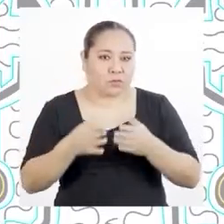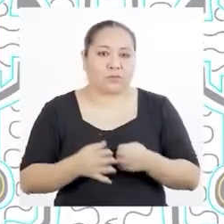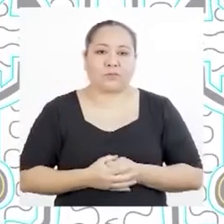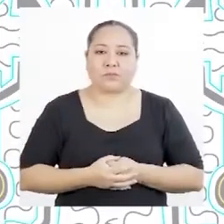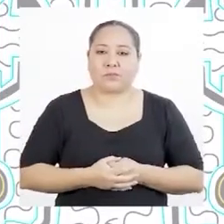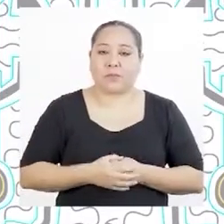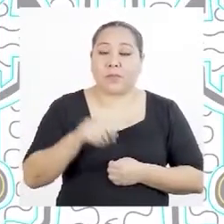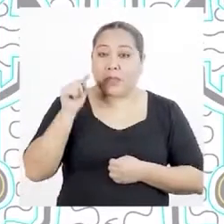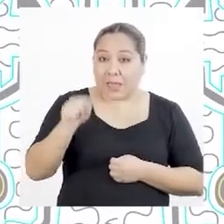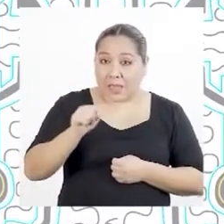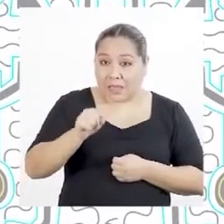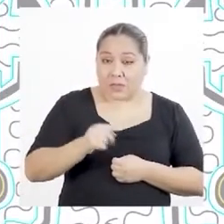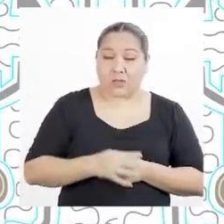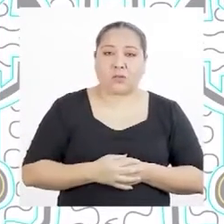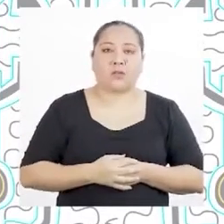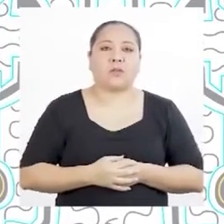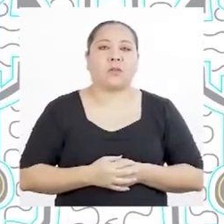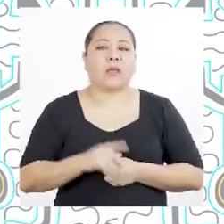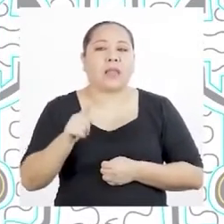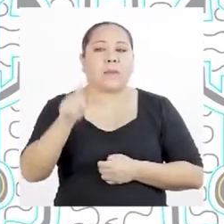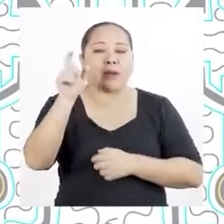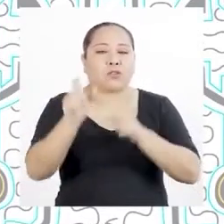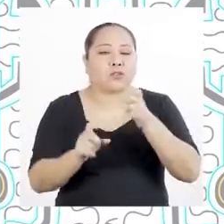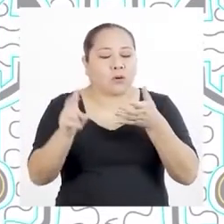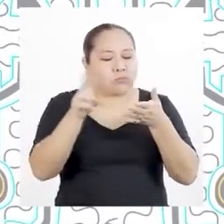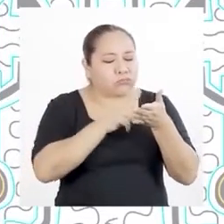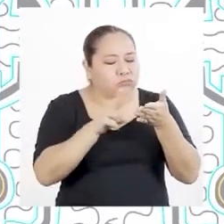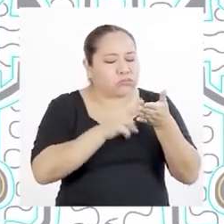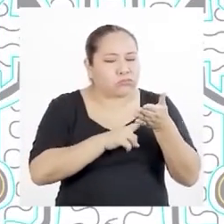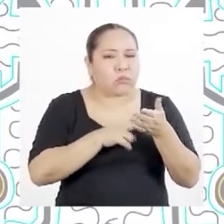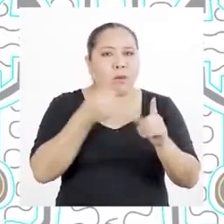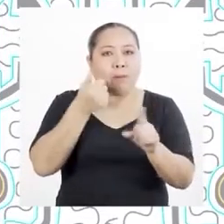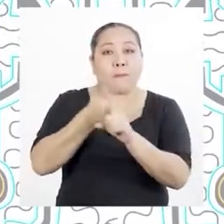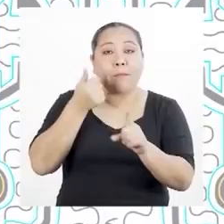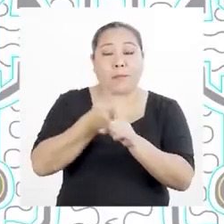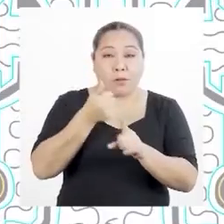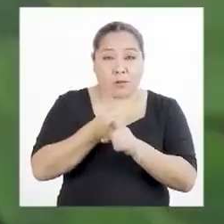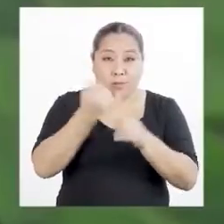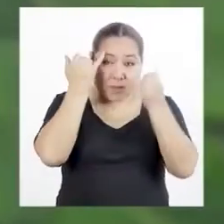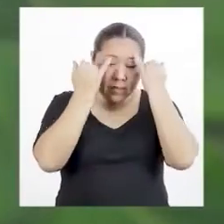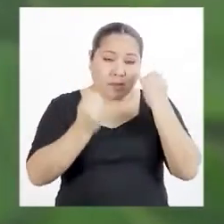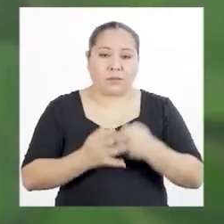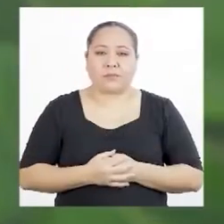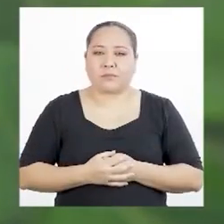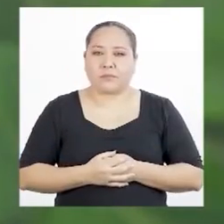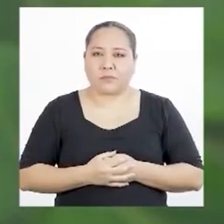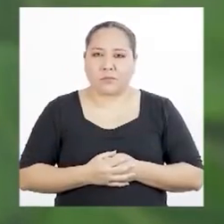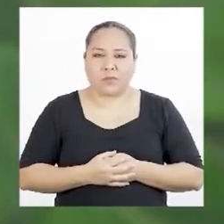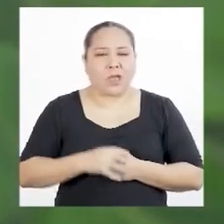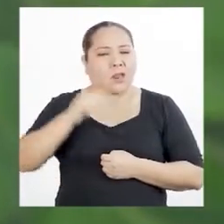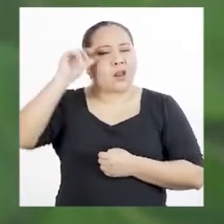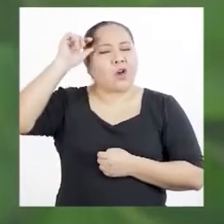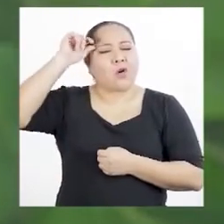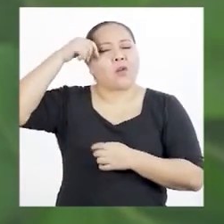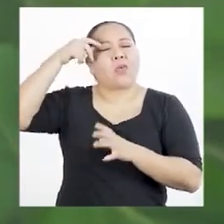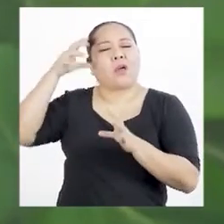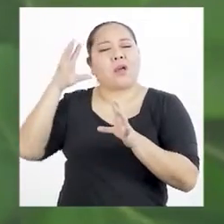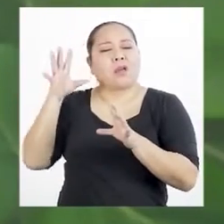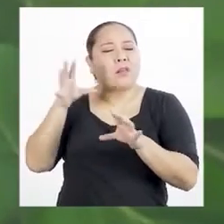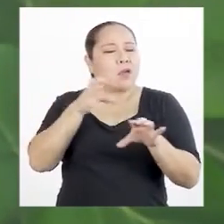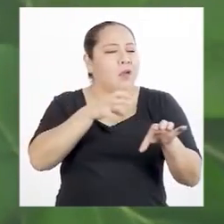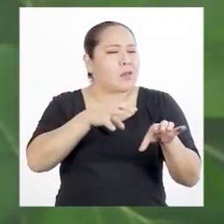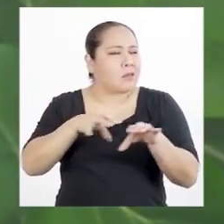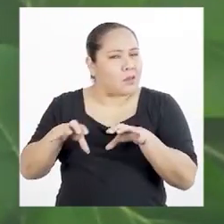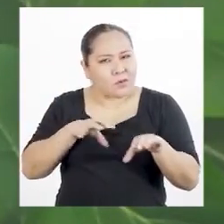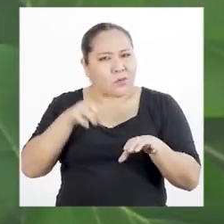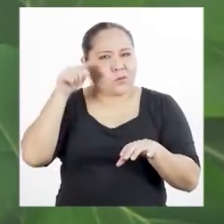Y a partir de ello, el lector puede tomar su propio punto de vista. Un repaso haremos de lo